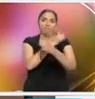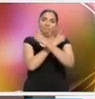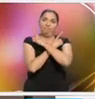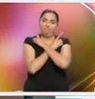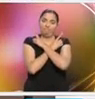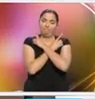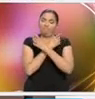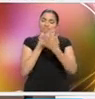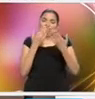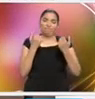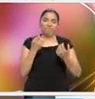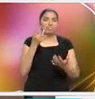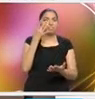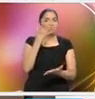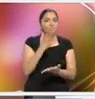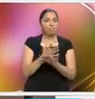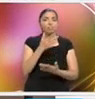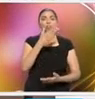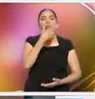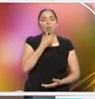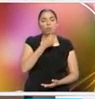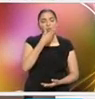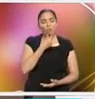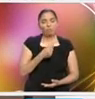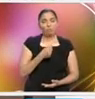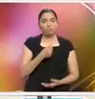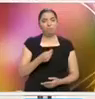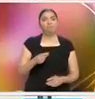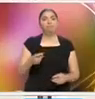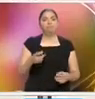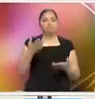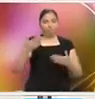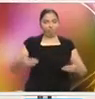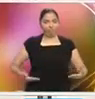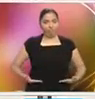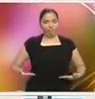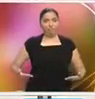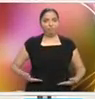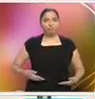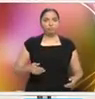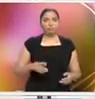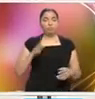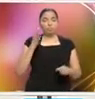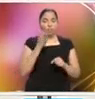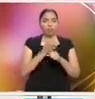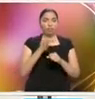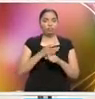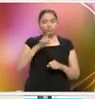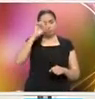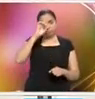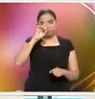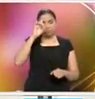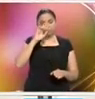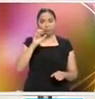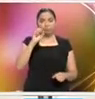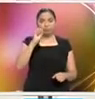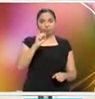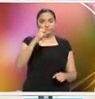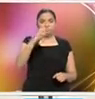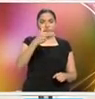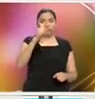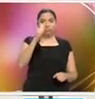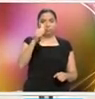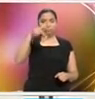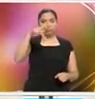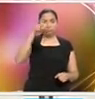casa vean la película de Shakespeare Enamorado, que bueno, así no es rigurosamente histórica, pero en esa parte sí. Habla de una